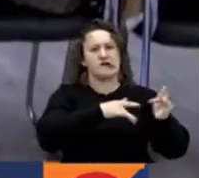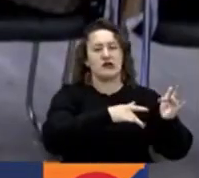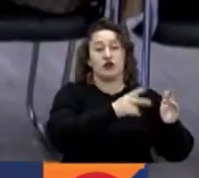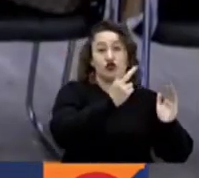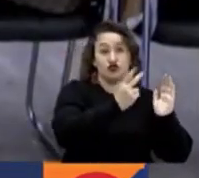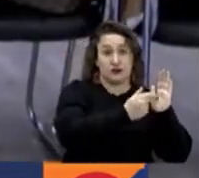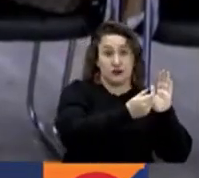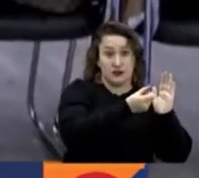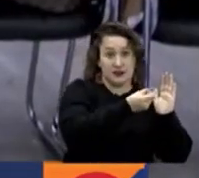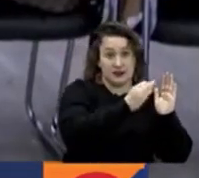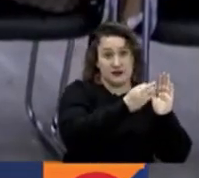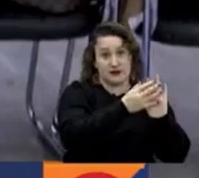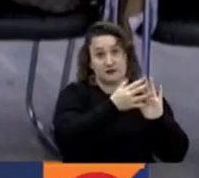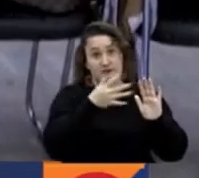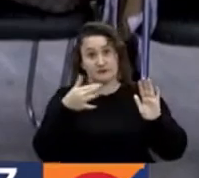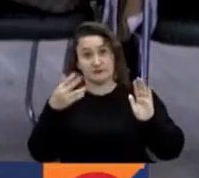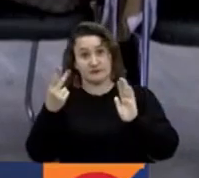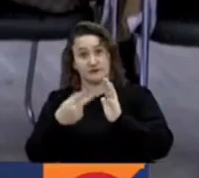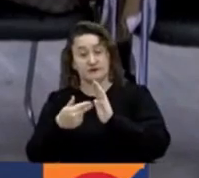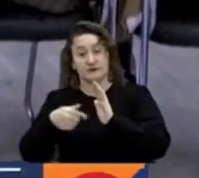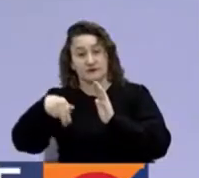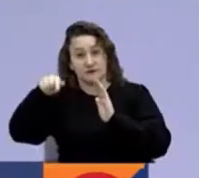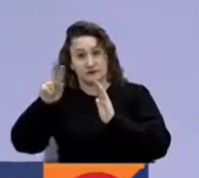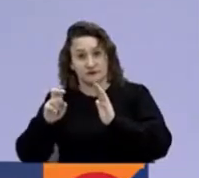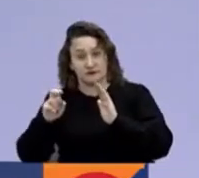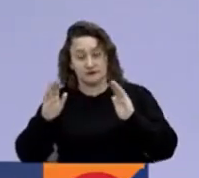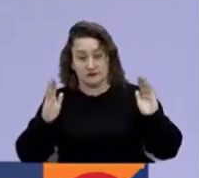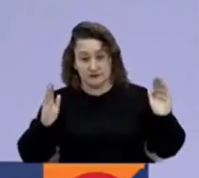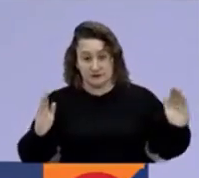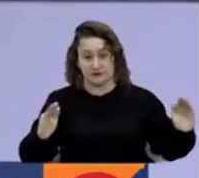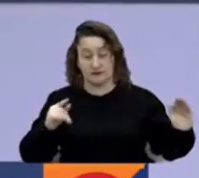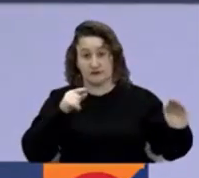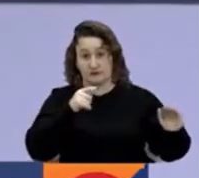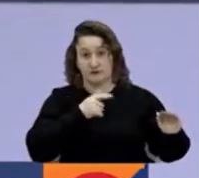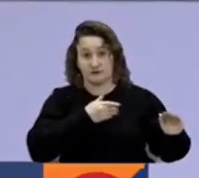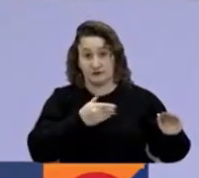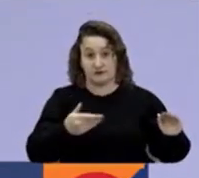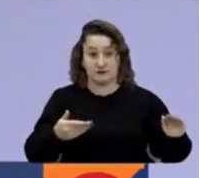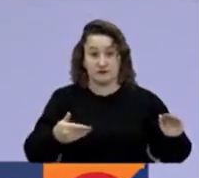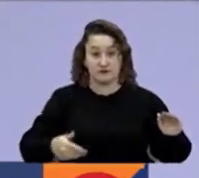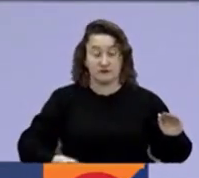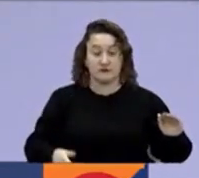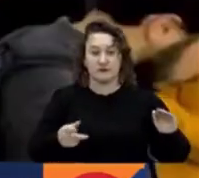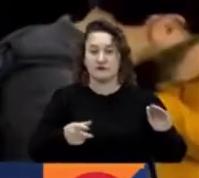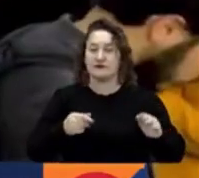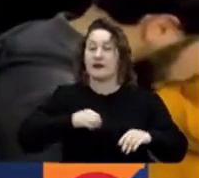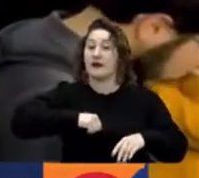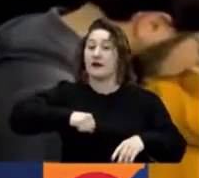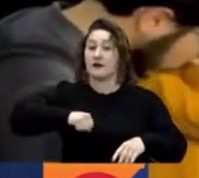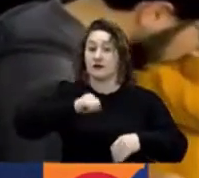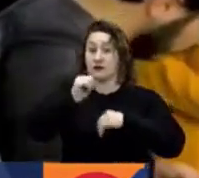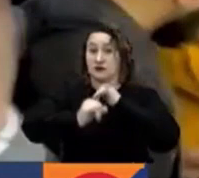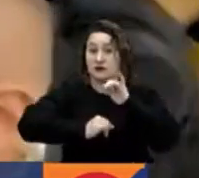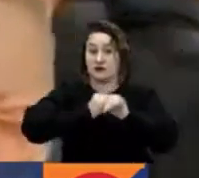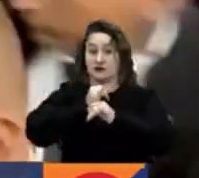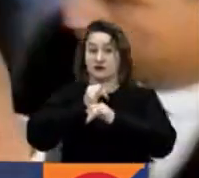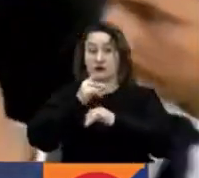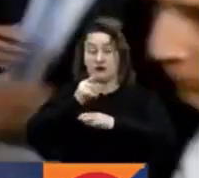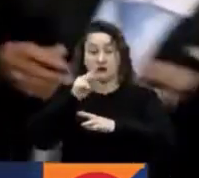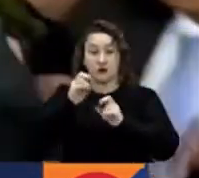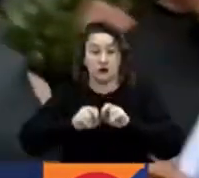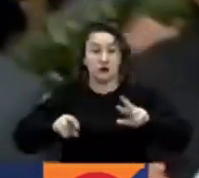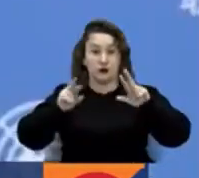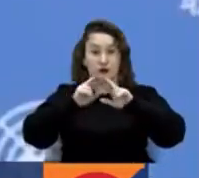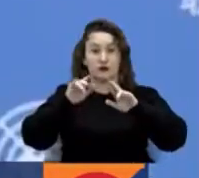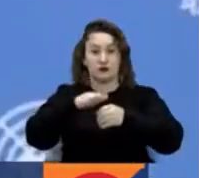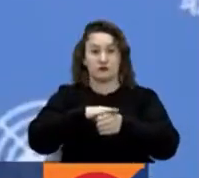2017 presidió la Comisión Internacional contra la Impunidad, impulsó la interpretación del derecho internacional por parte de Naciones Unidas